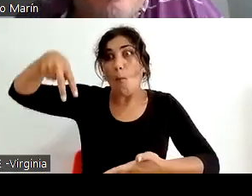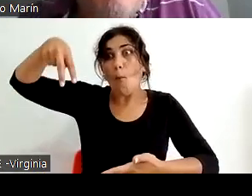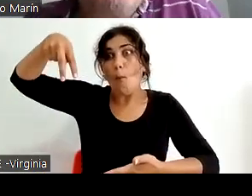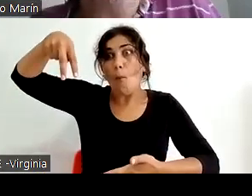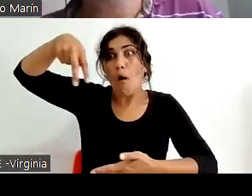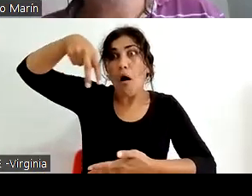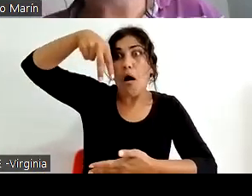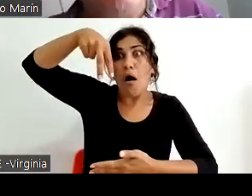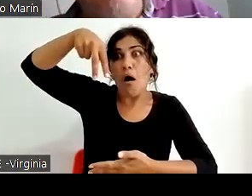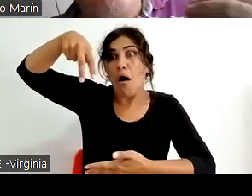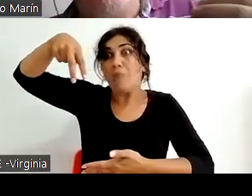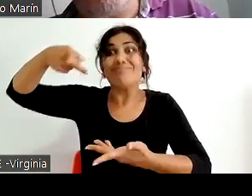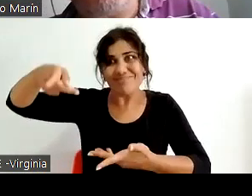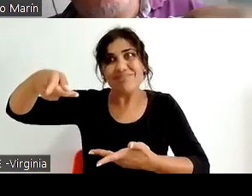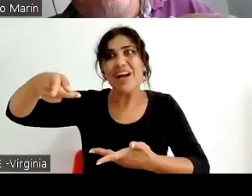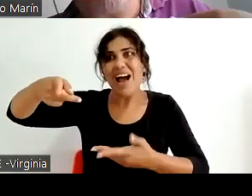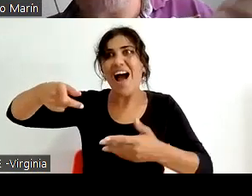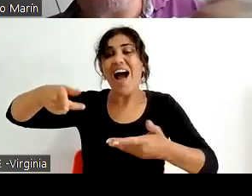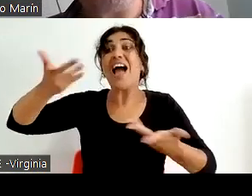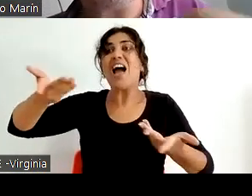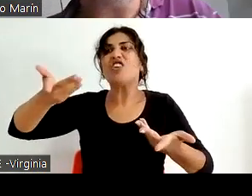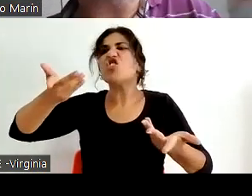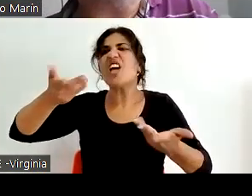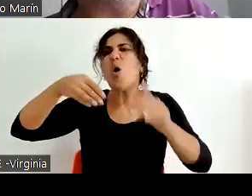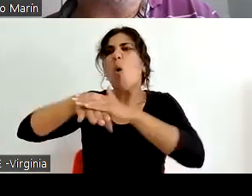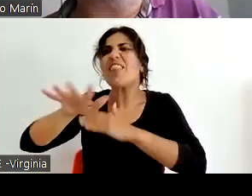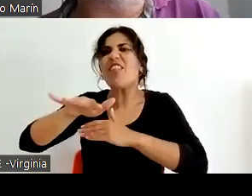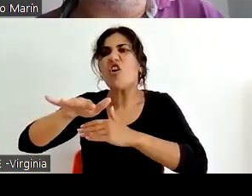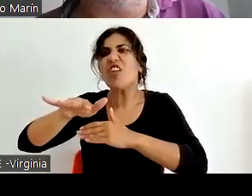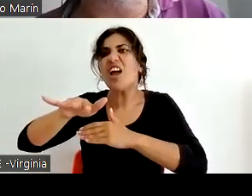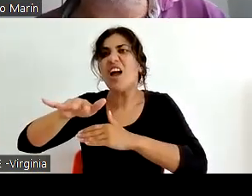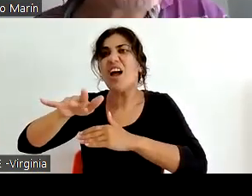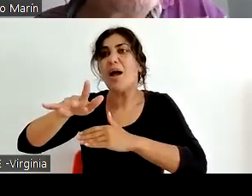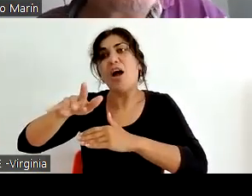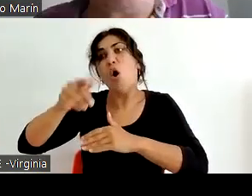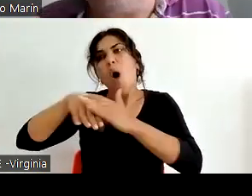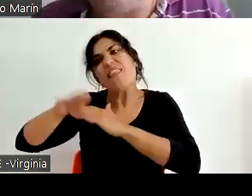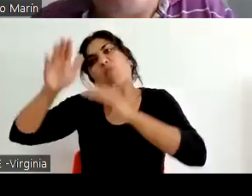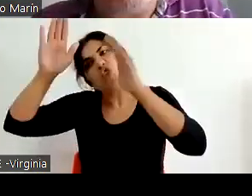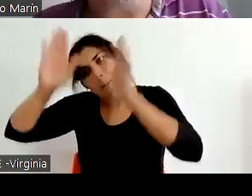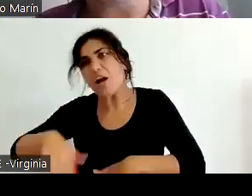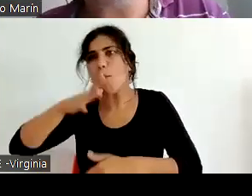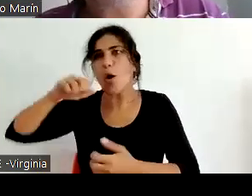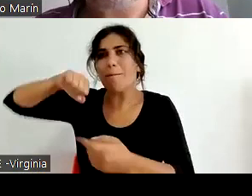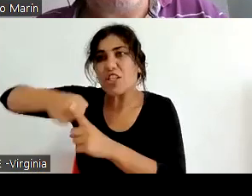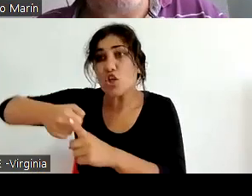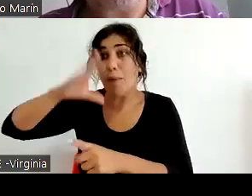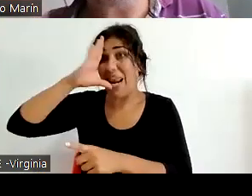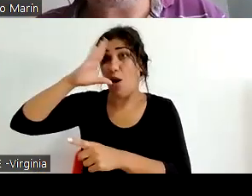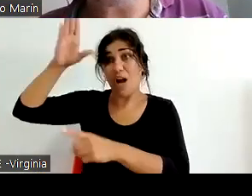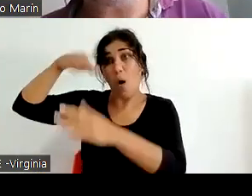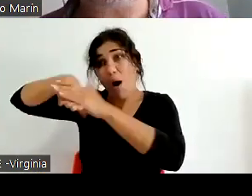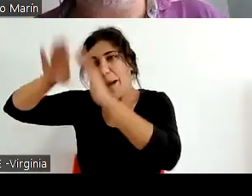a la gravedad, pues el depósito de calcio es inferior al que tendrían en la Tierra o en la Luna, por ejemplo, o en